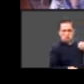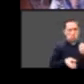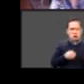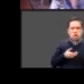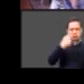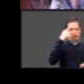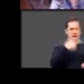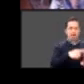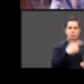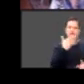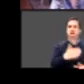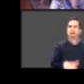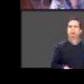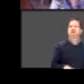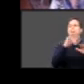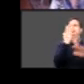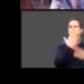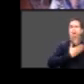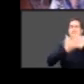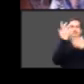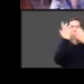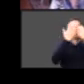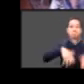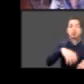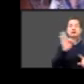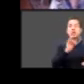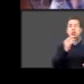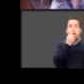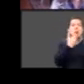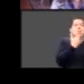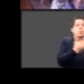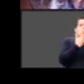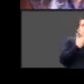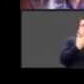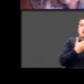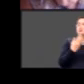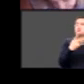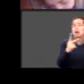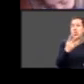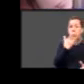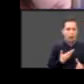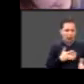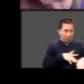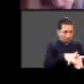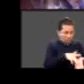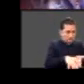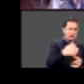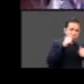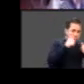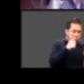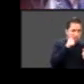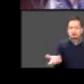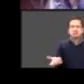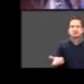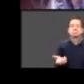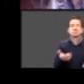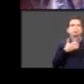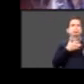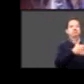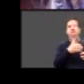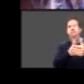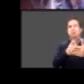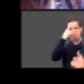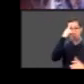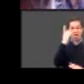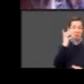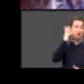alcanzar a plenitud su potencial y eso lo va a determinar el resto de su vida todo le va a resultar más